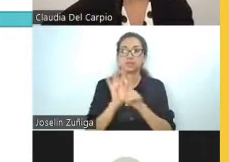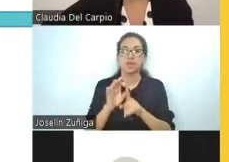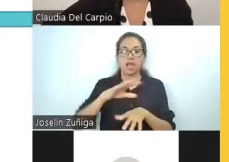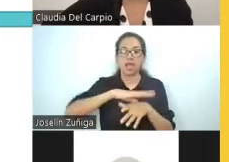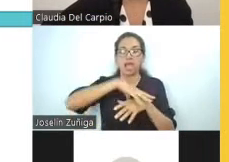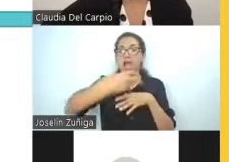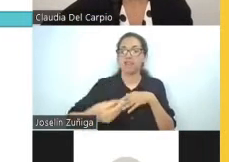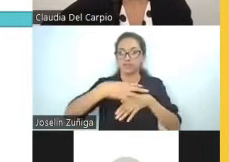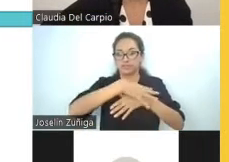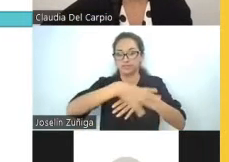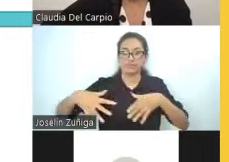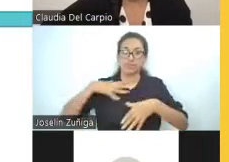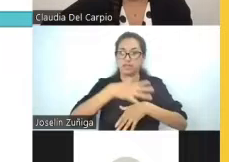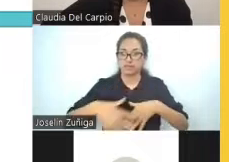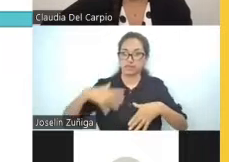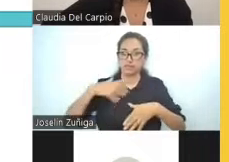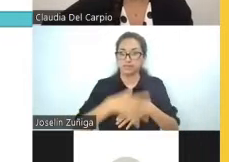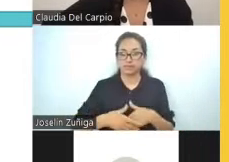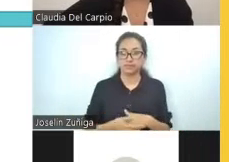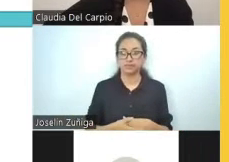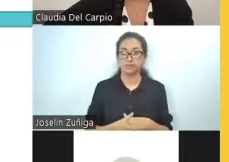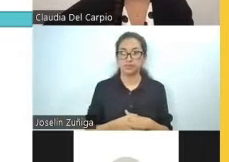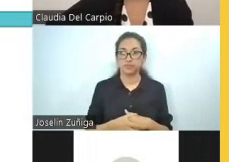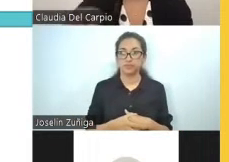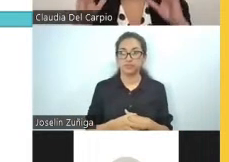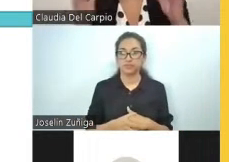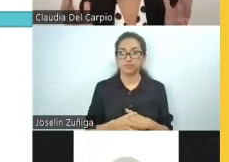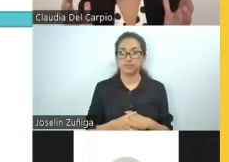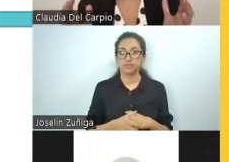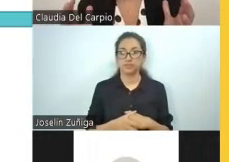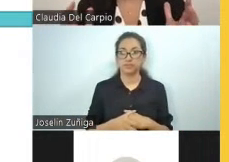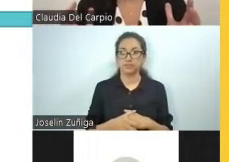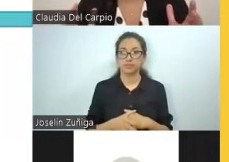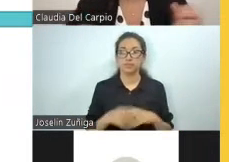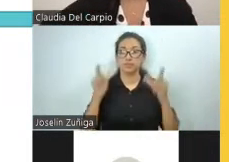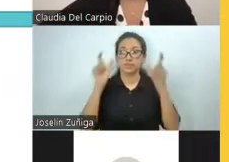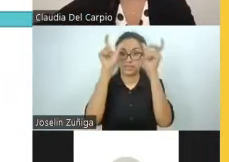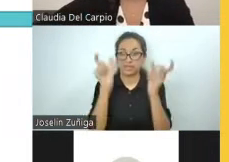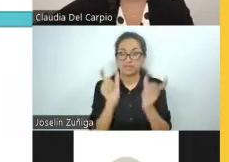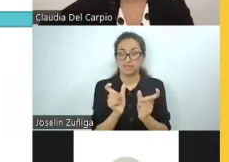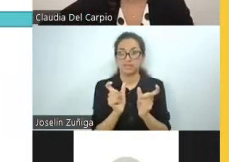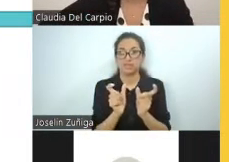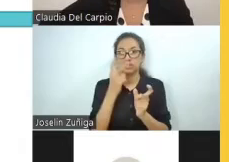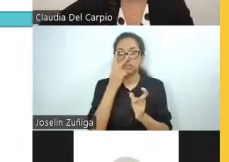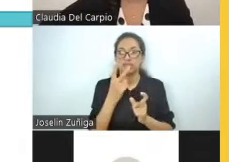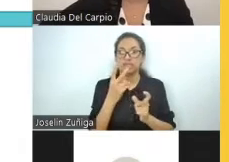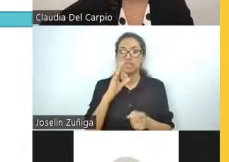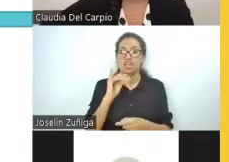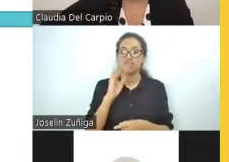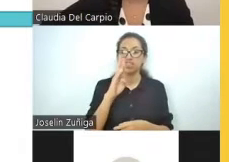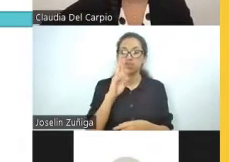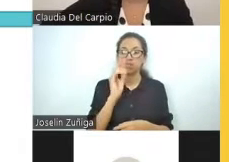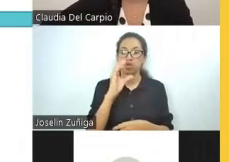parte externa. Este canal las paredes son fibromusculares y está cubierto por